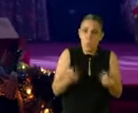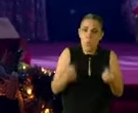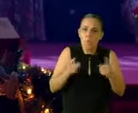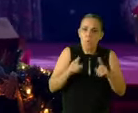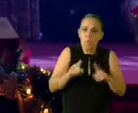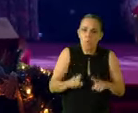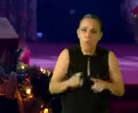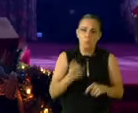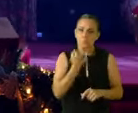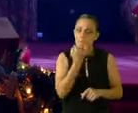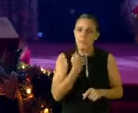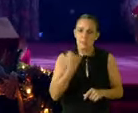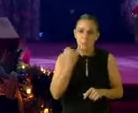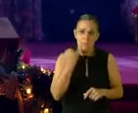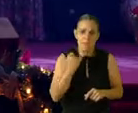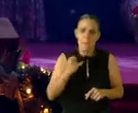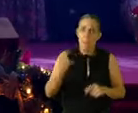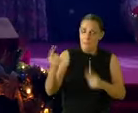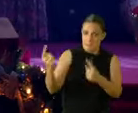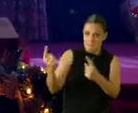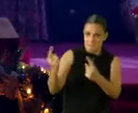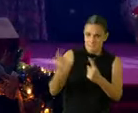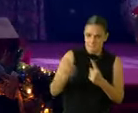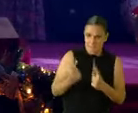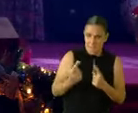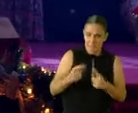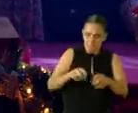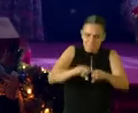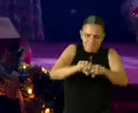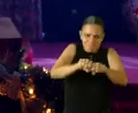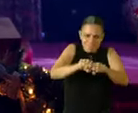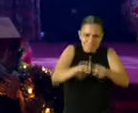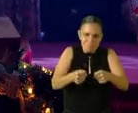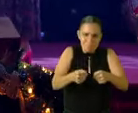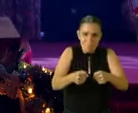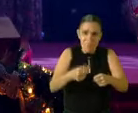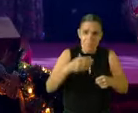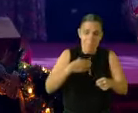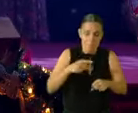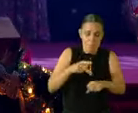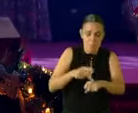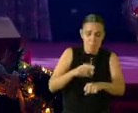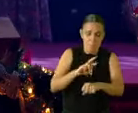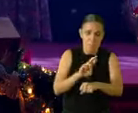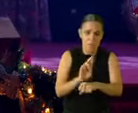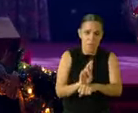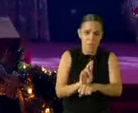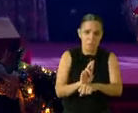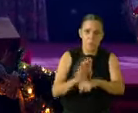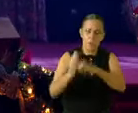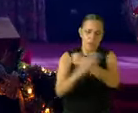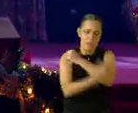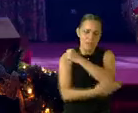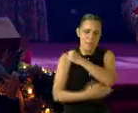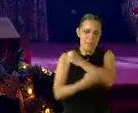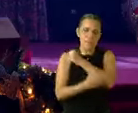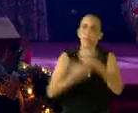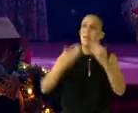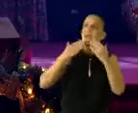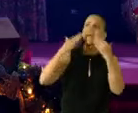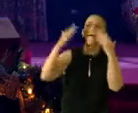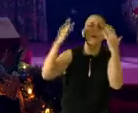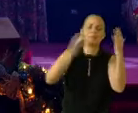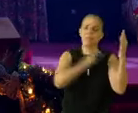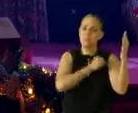grupo viene a traer rompimiento en mi país y en las naciones. Alguien lo recibe. Así que damos gracias al Señor por todas las